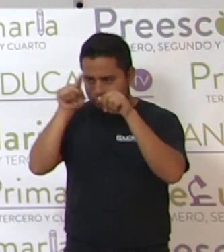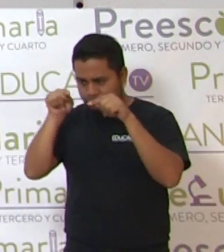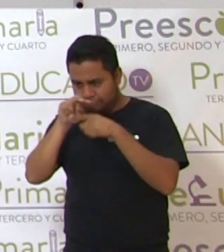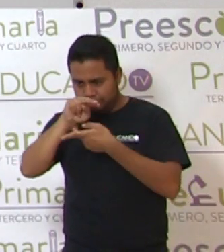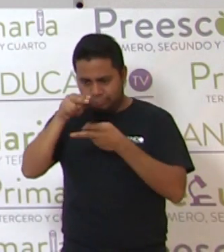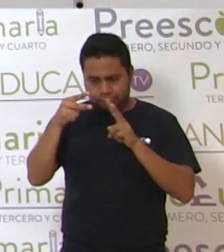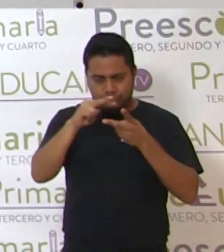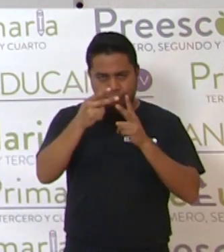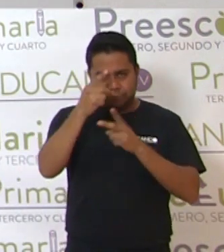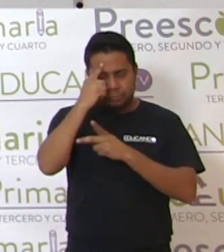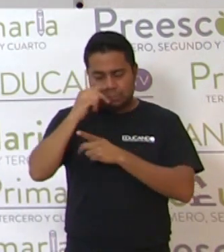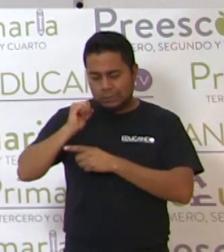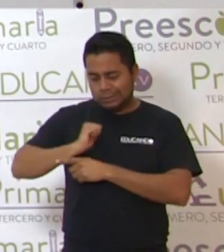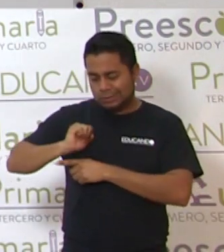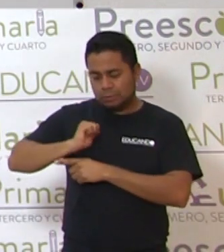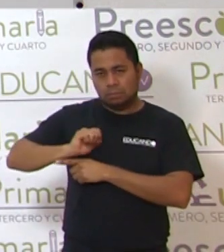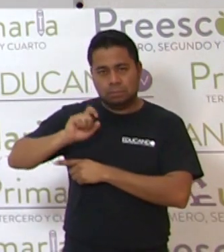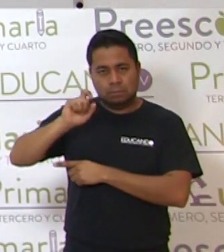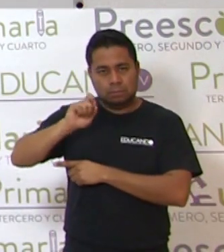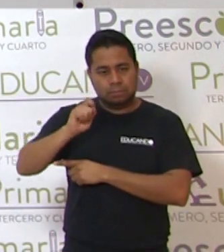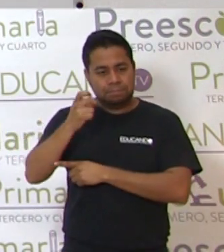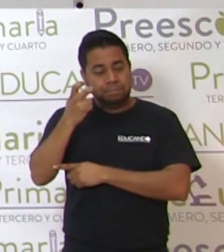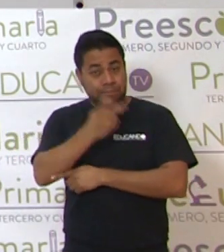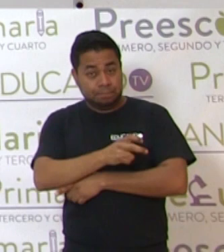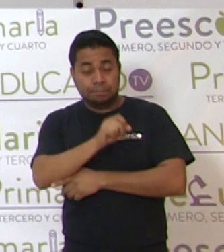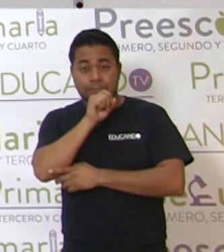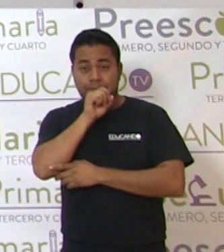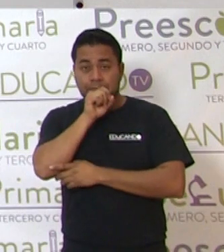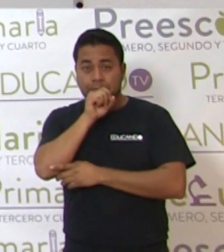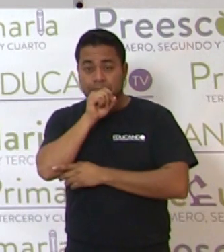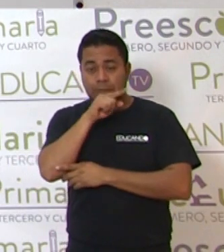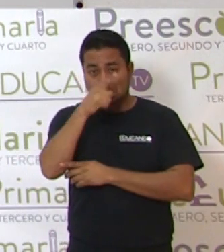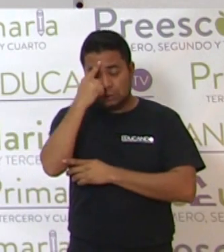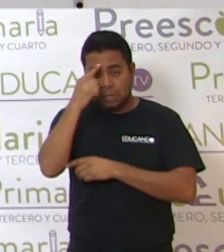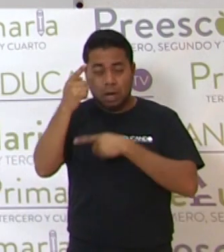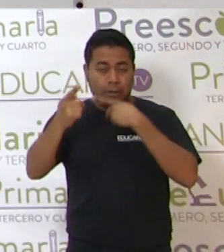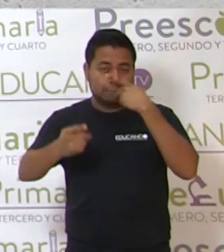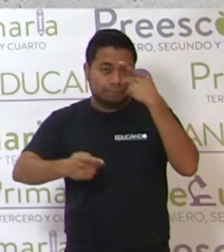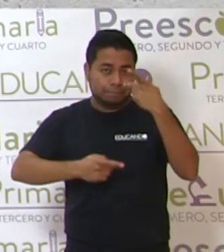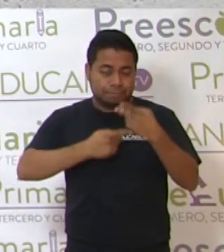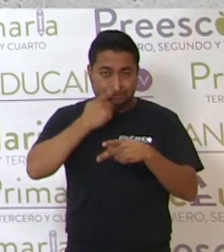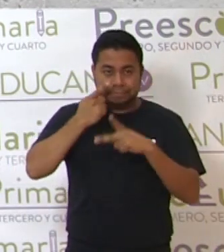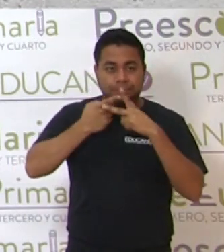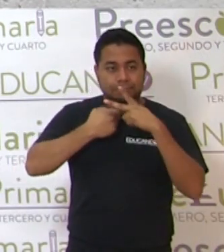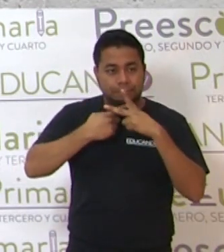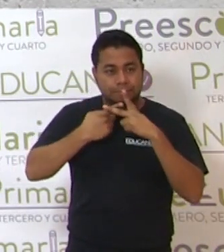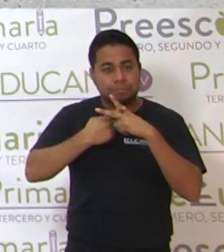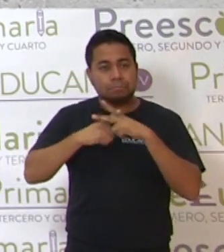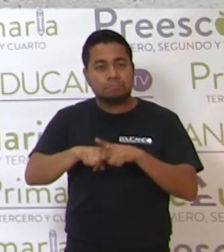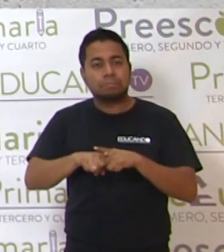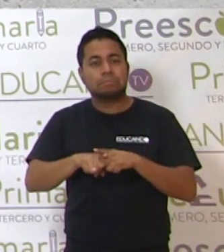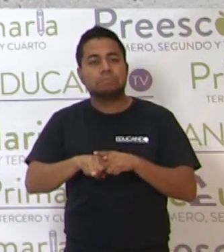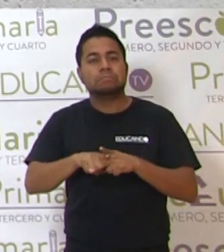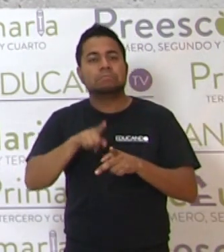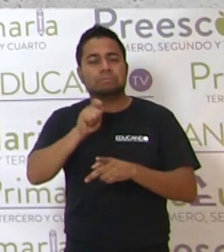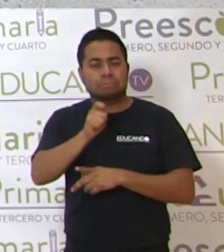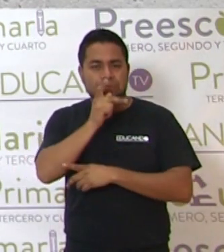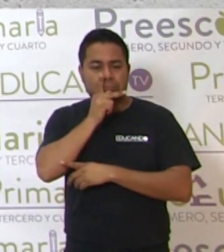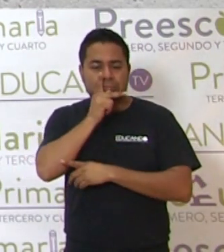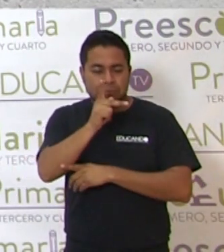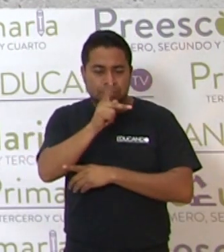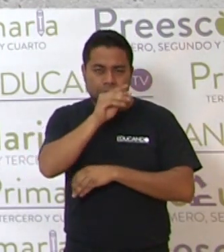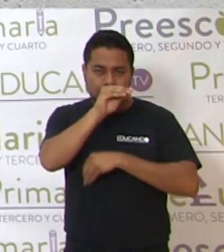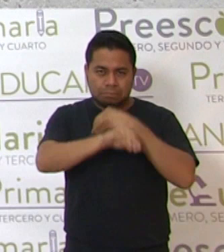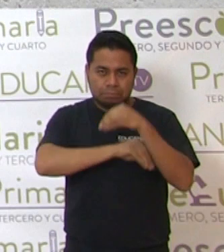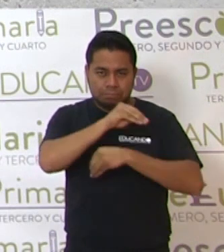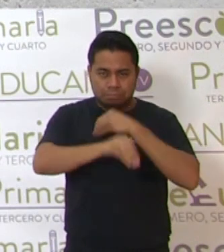inicio del siglo XX, este tipo de poesía empieza a surgir y dispone de palabras de tal